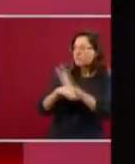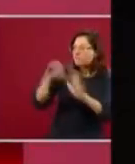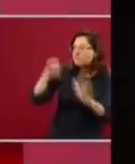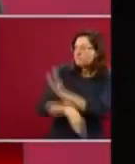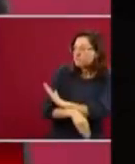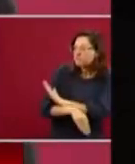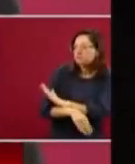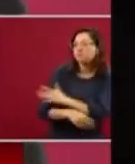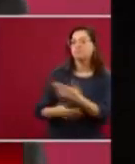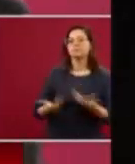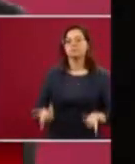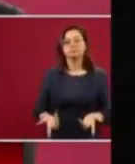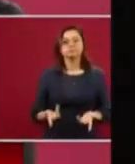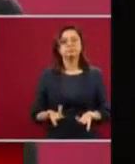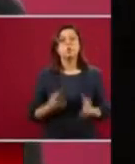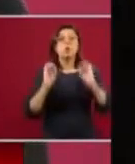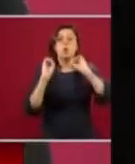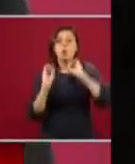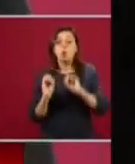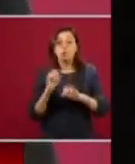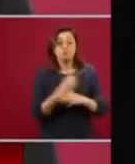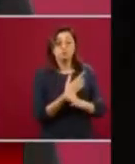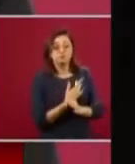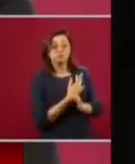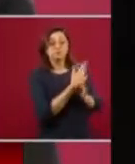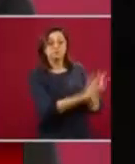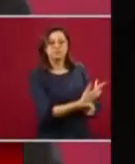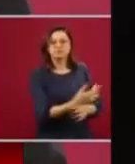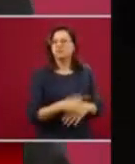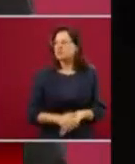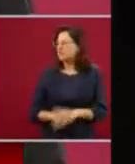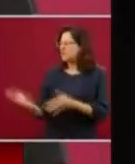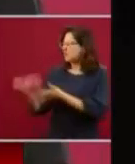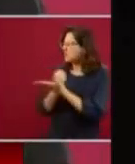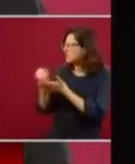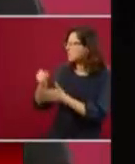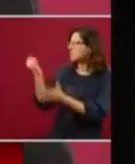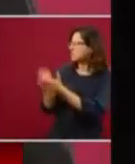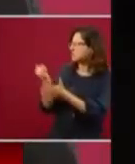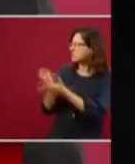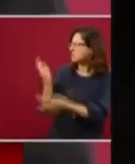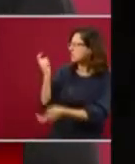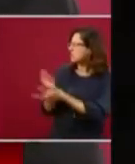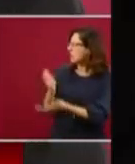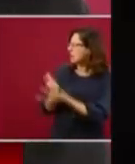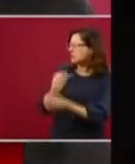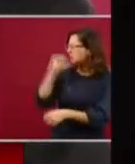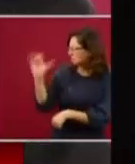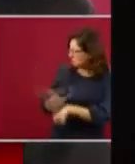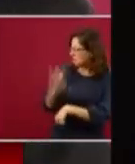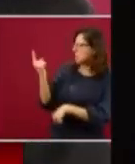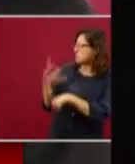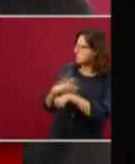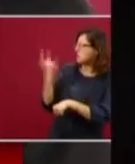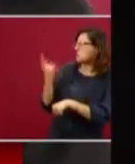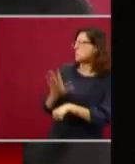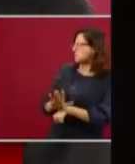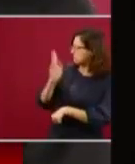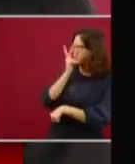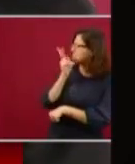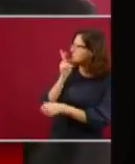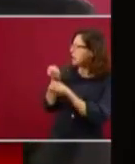más importante es combatir la corrupción y acabar con la desigualdad. Y entonces en un país en donde hubo tanta corrupción, que el